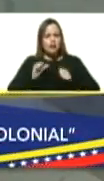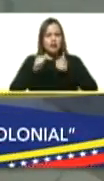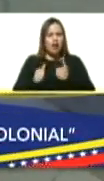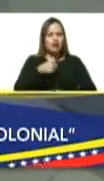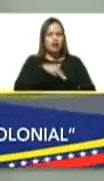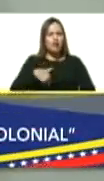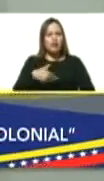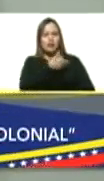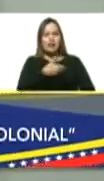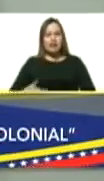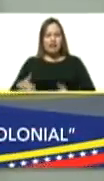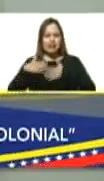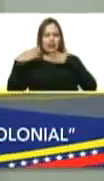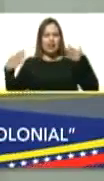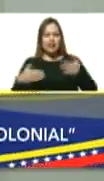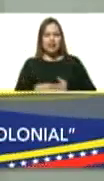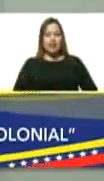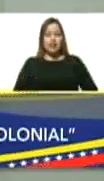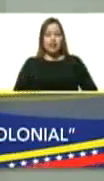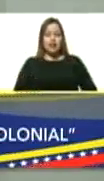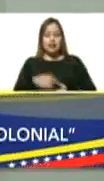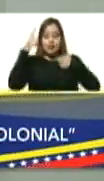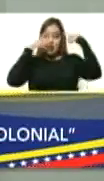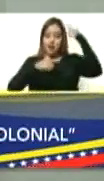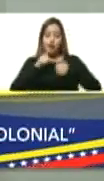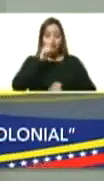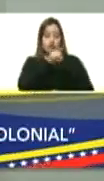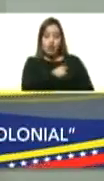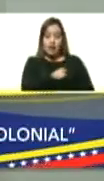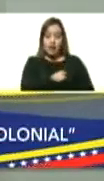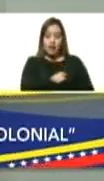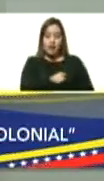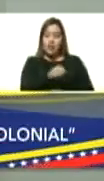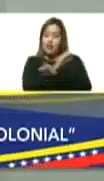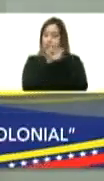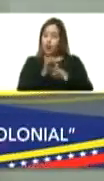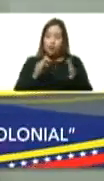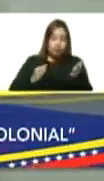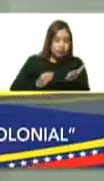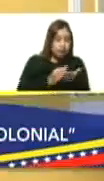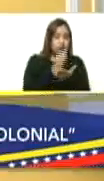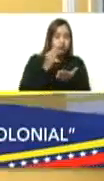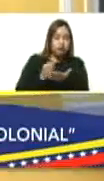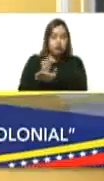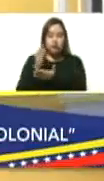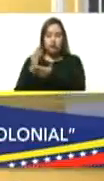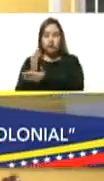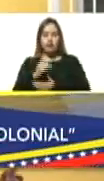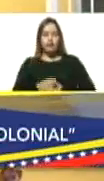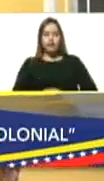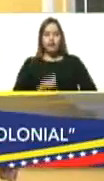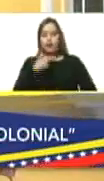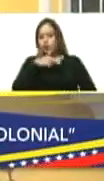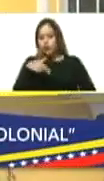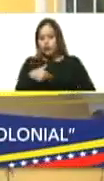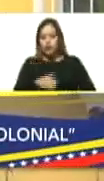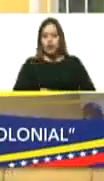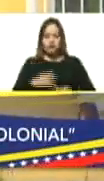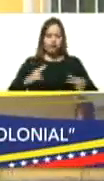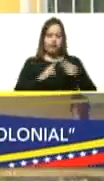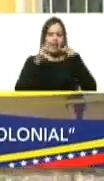gigante eterno, nuestro comandante Hugo Chávez, y que usted de manera ejemplarizante viene dándole en este caso continuidad. Nosotros nos conseguimos